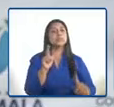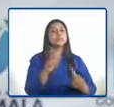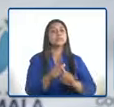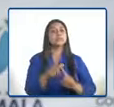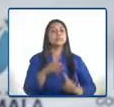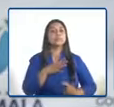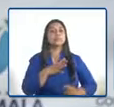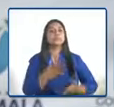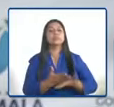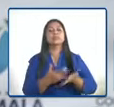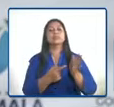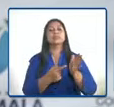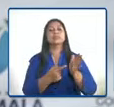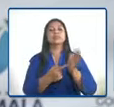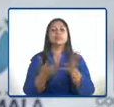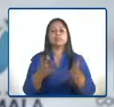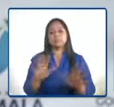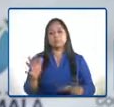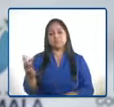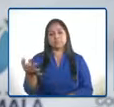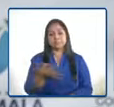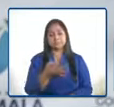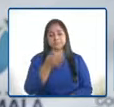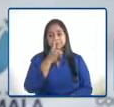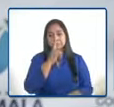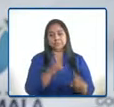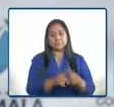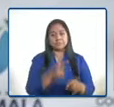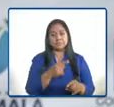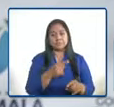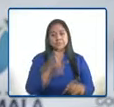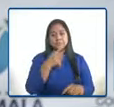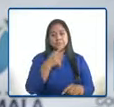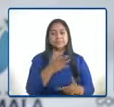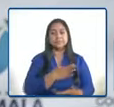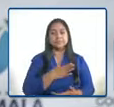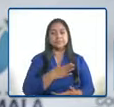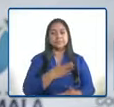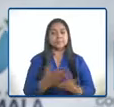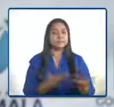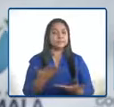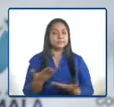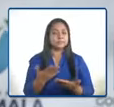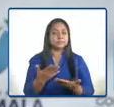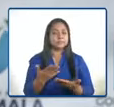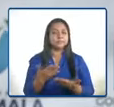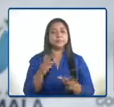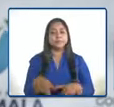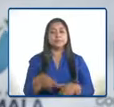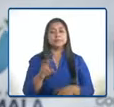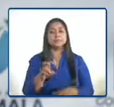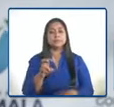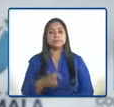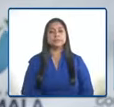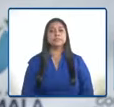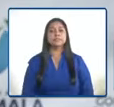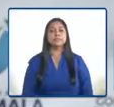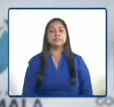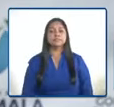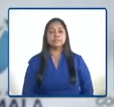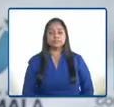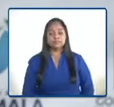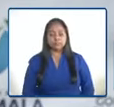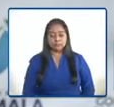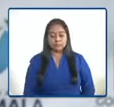a disposición de una manera más eficiente y más eficaz los bienes y servicios que la población requiere. Por